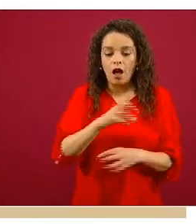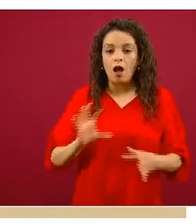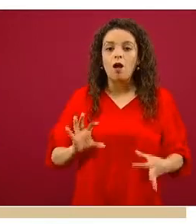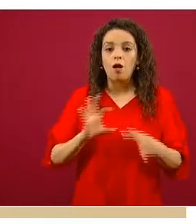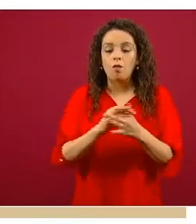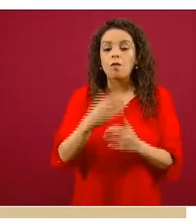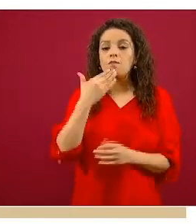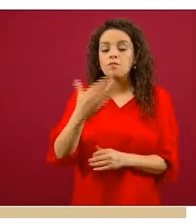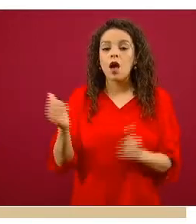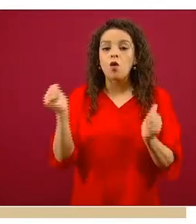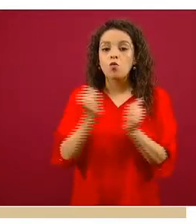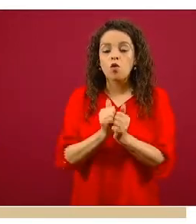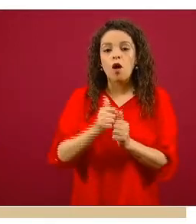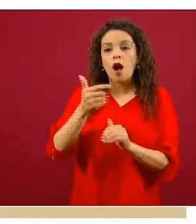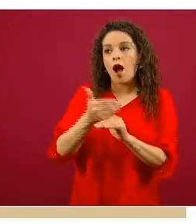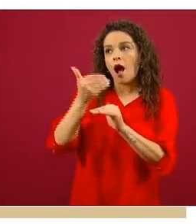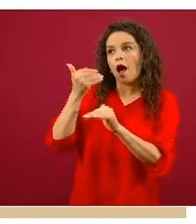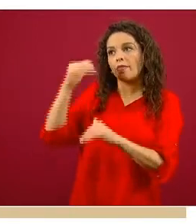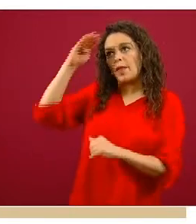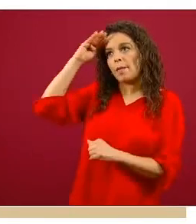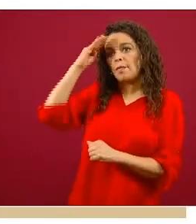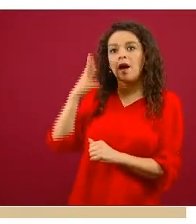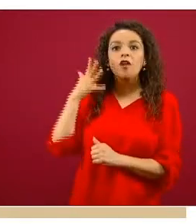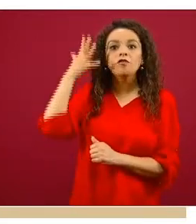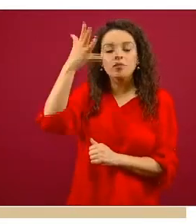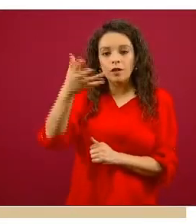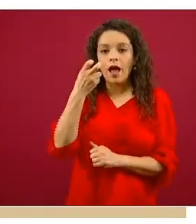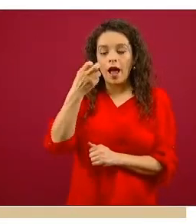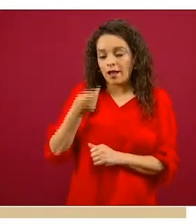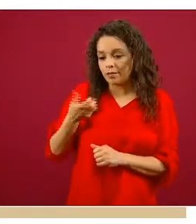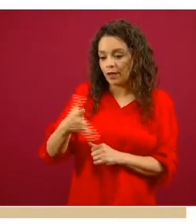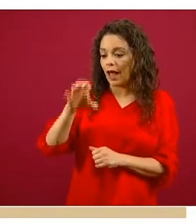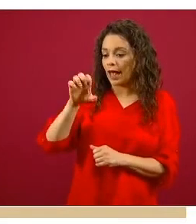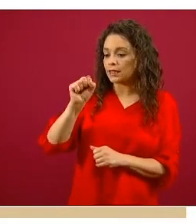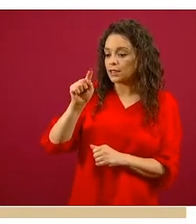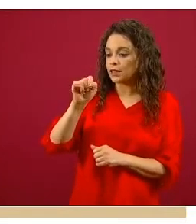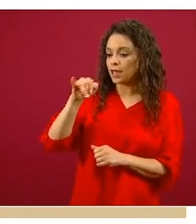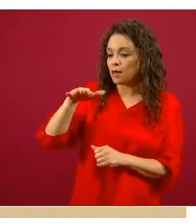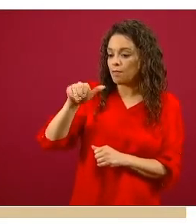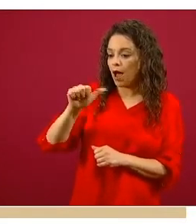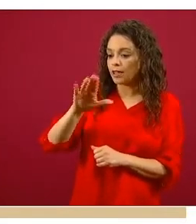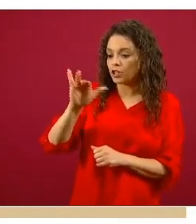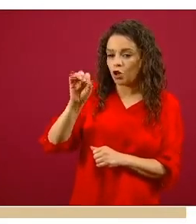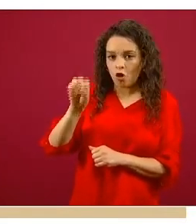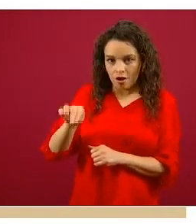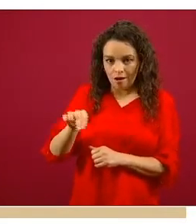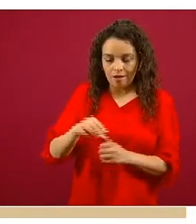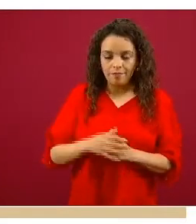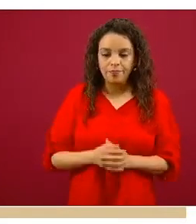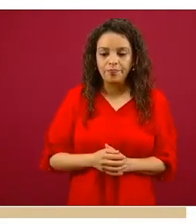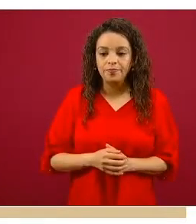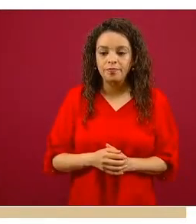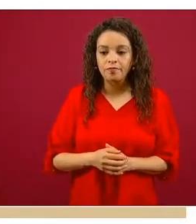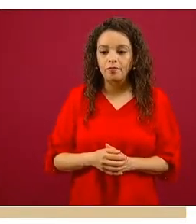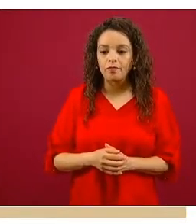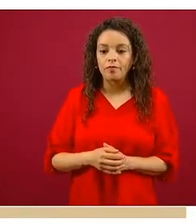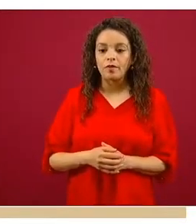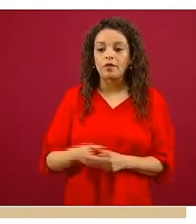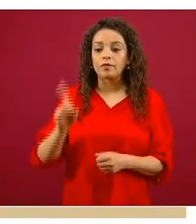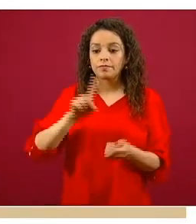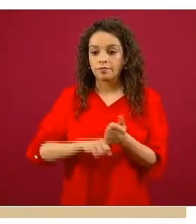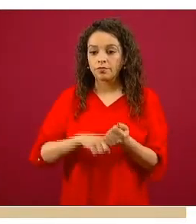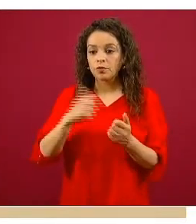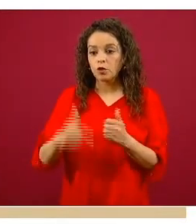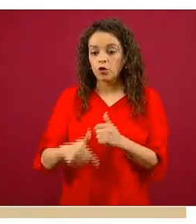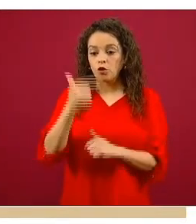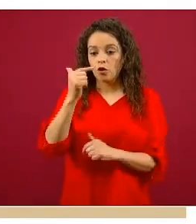de estimación. Si vemos de la semana 24 a la 25, el incremento fue solo de un 12%, y en la